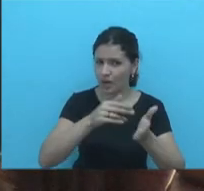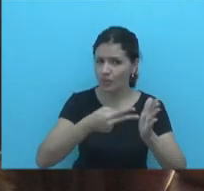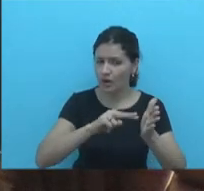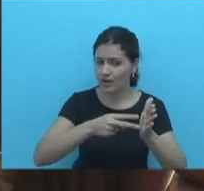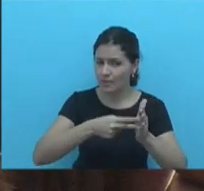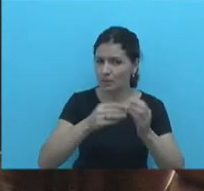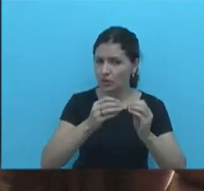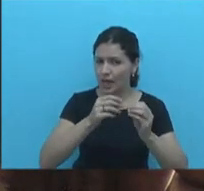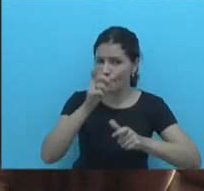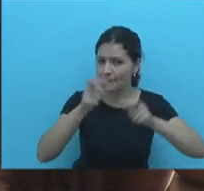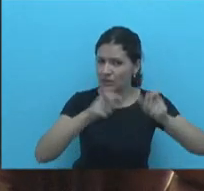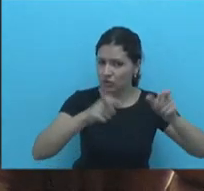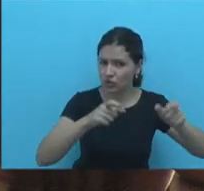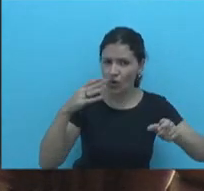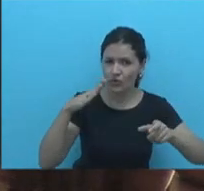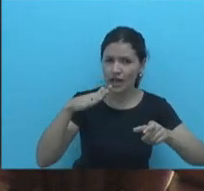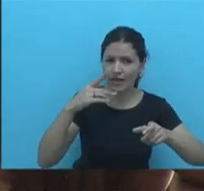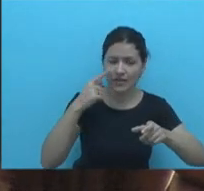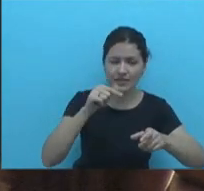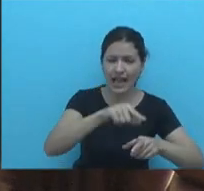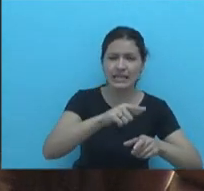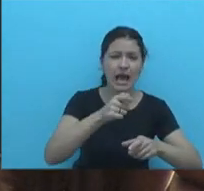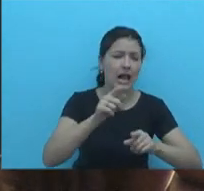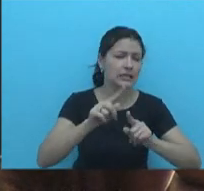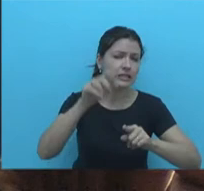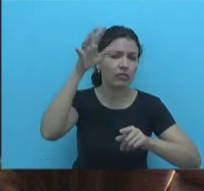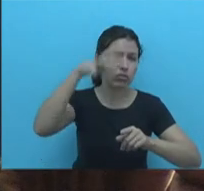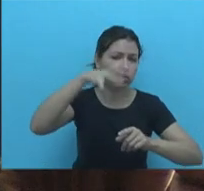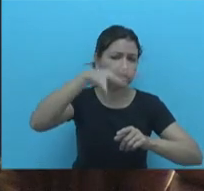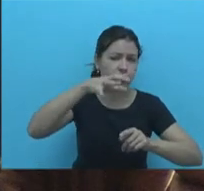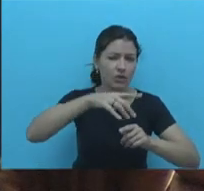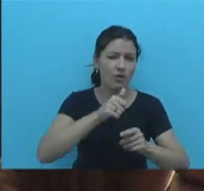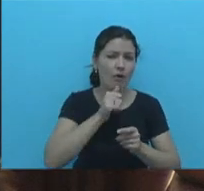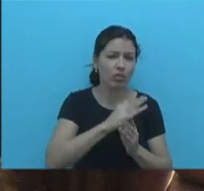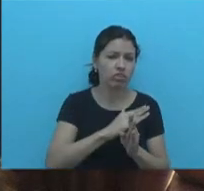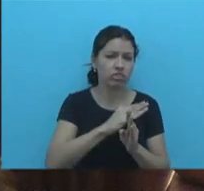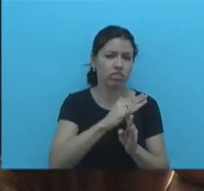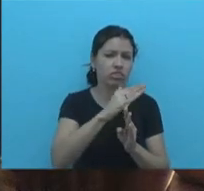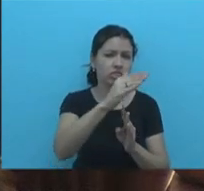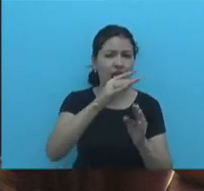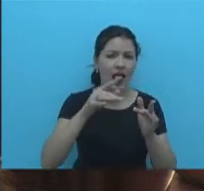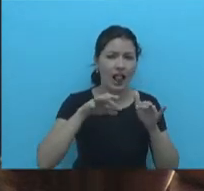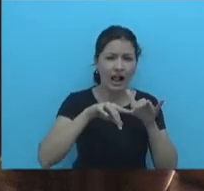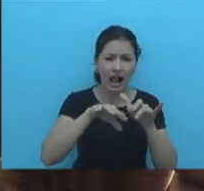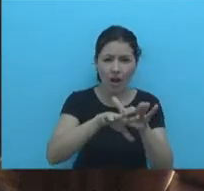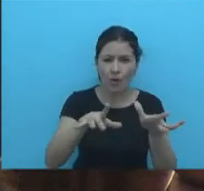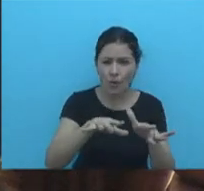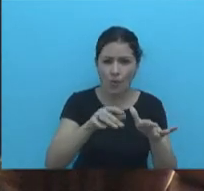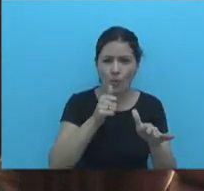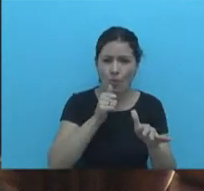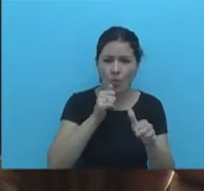están en un lugar que se inunda por mucho tiempo, hay más probabilidad de entrar en contacto con el agua